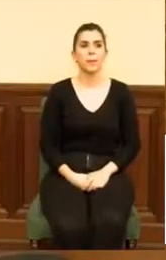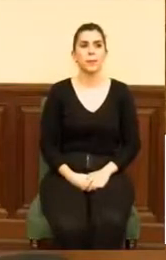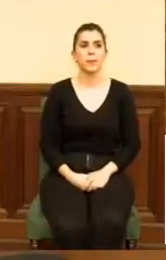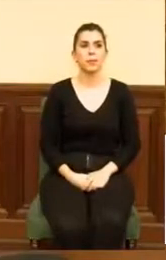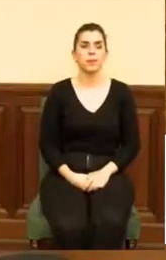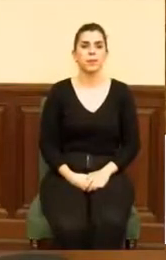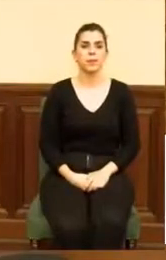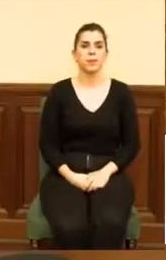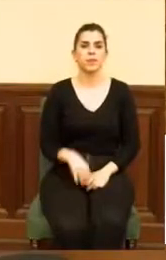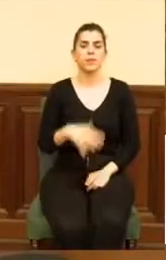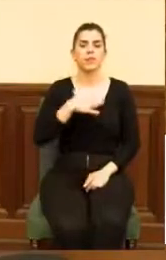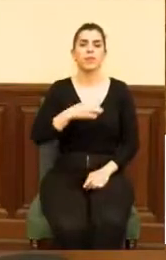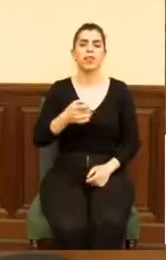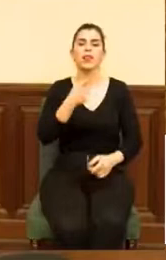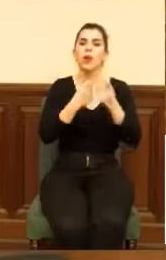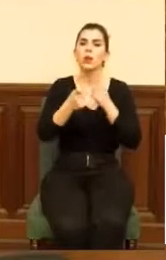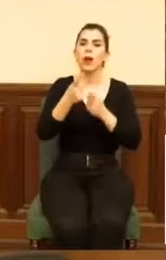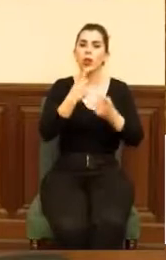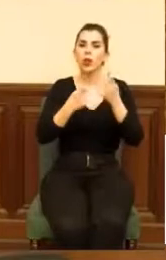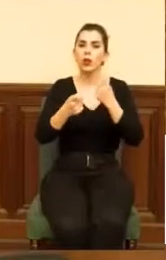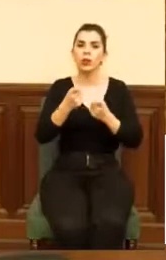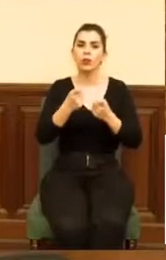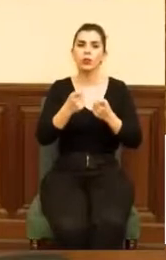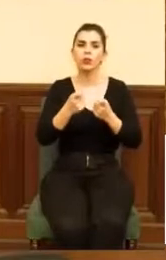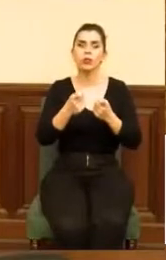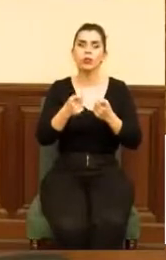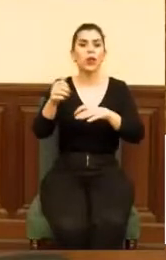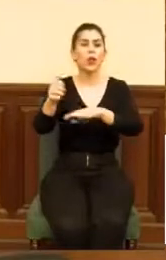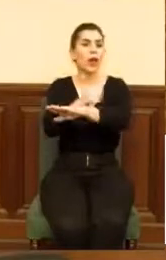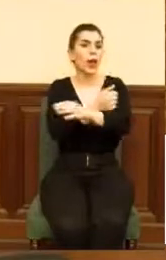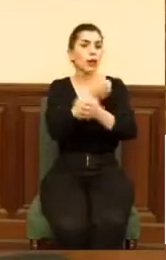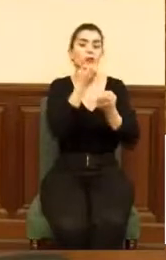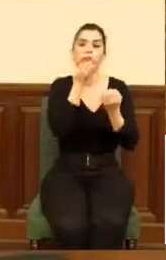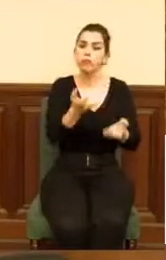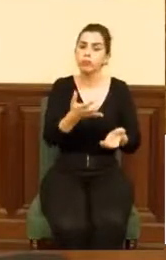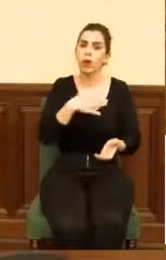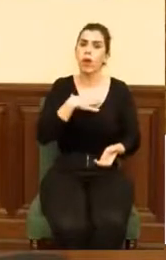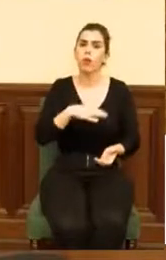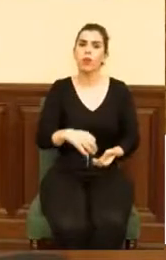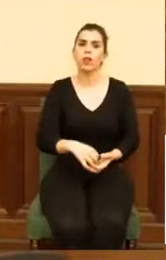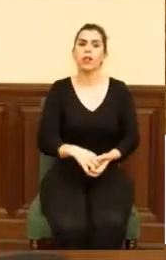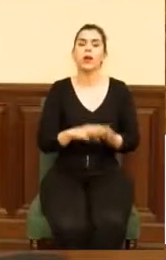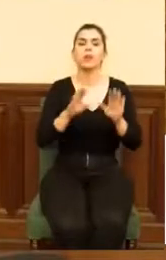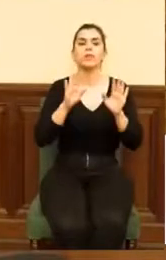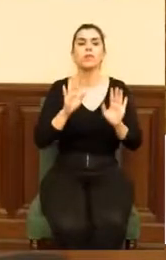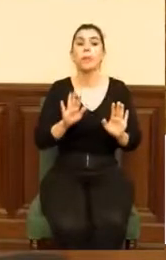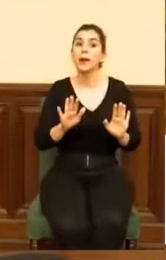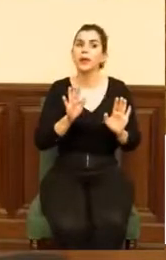dar la información pertinente a la ciudadanía, pero después